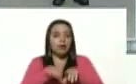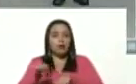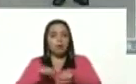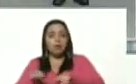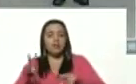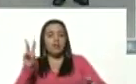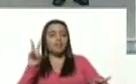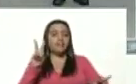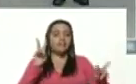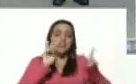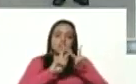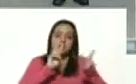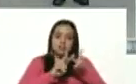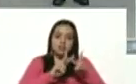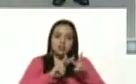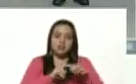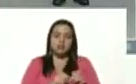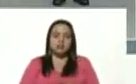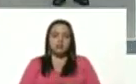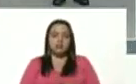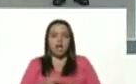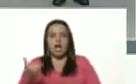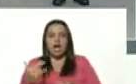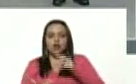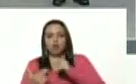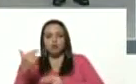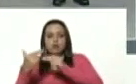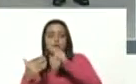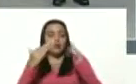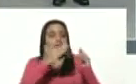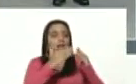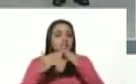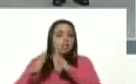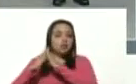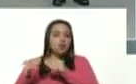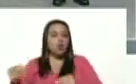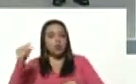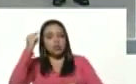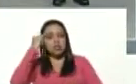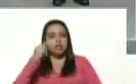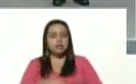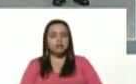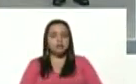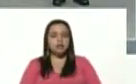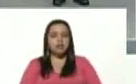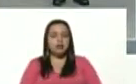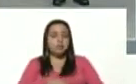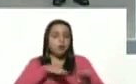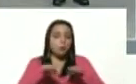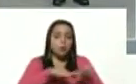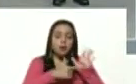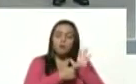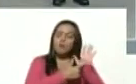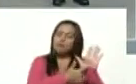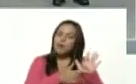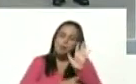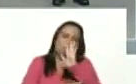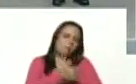vivienda. Estamos construyendo vivienda todos los días, pero los jueves la visibilizamos al máximo.